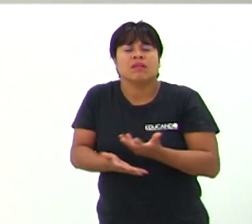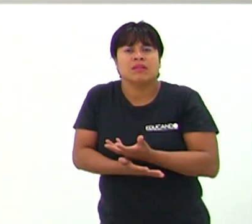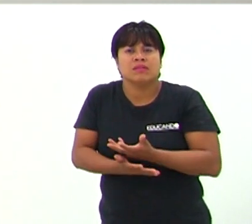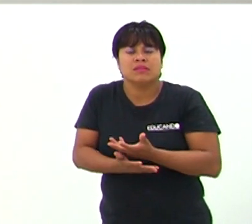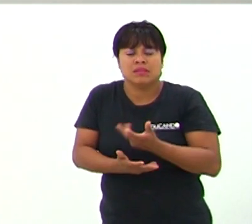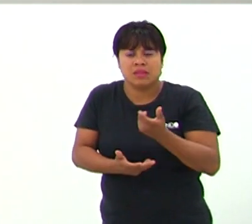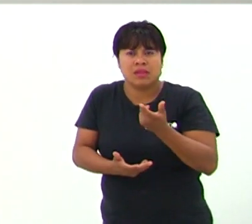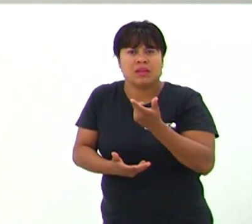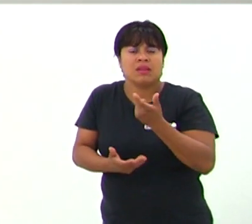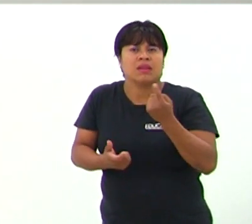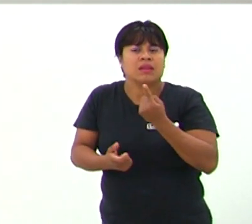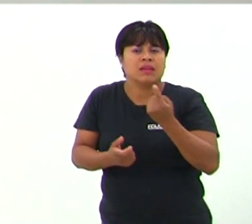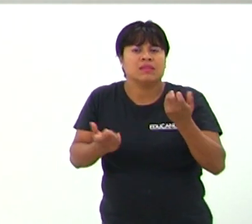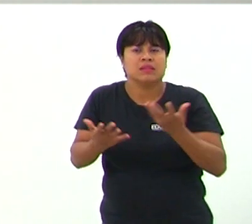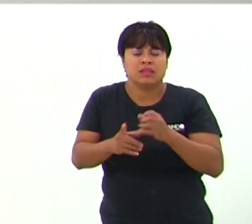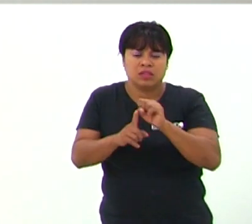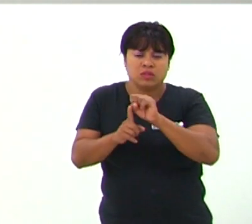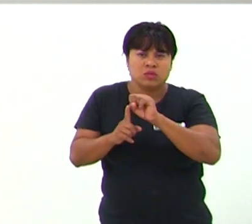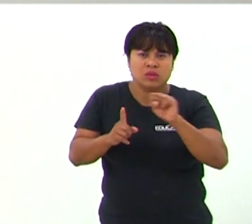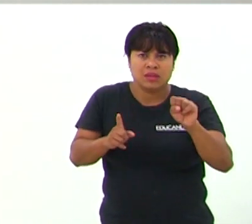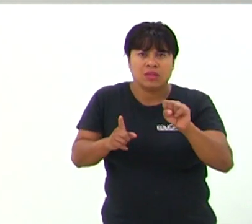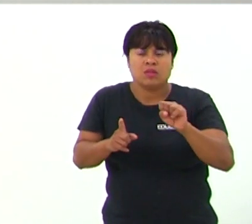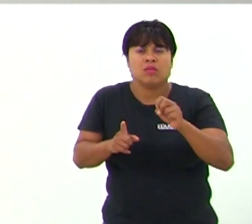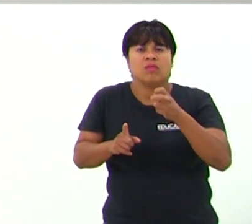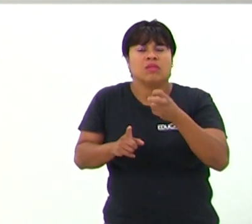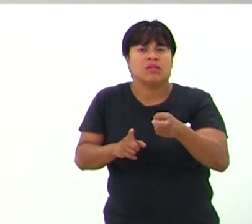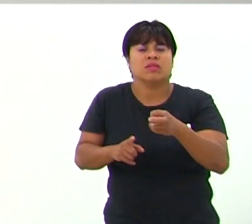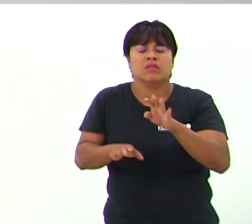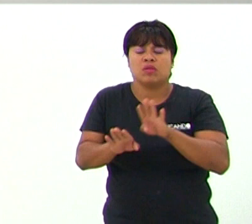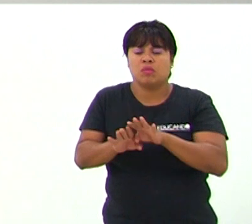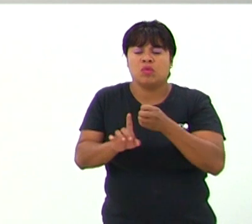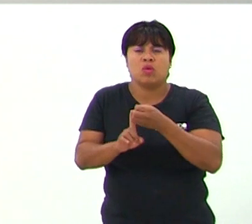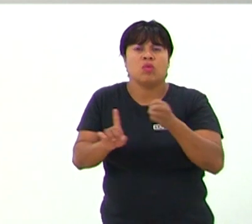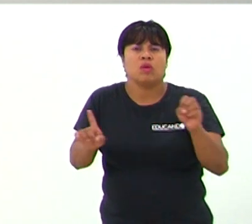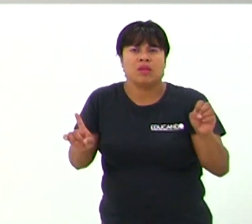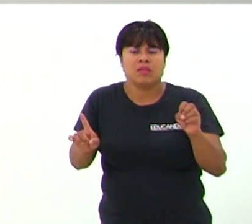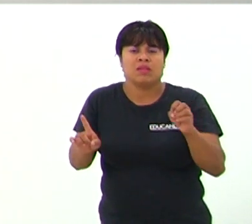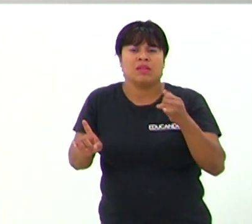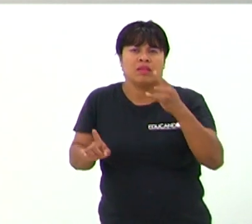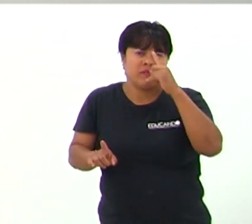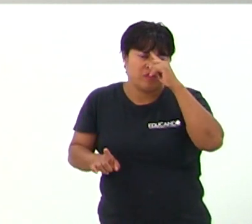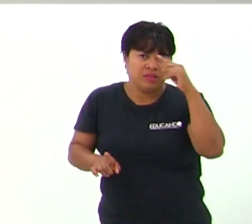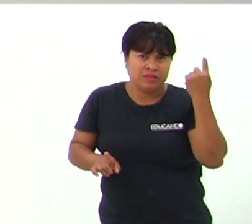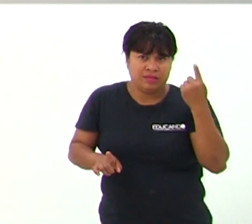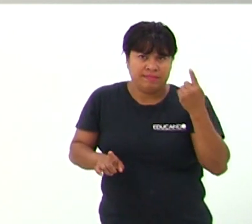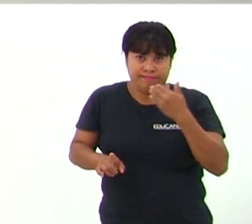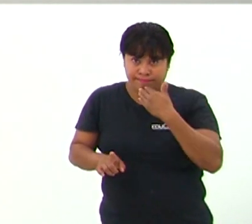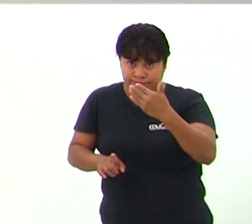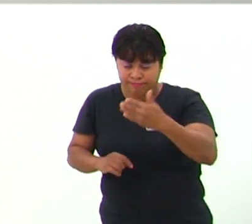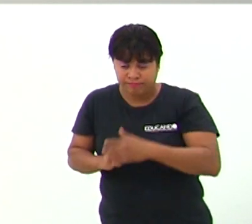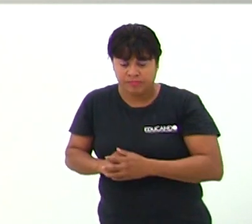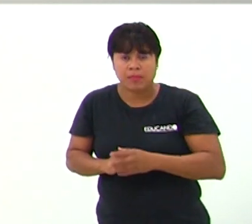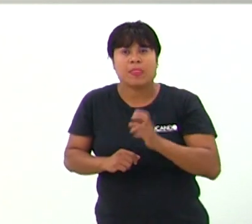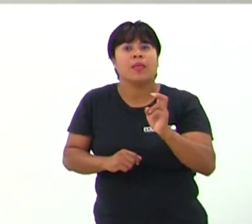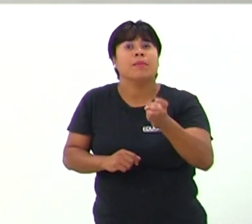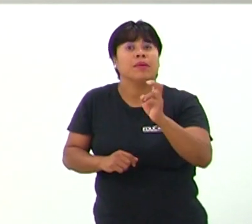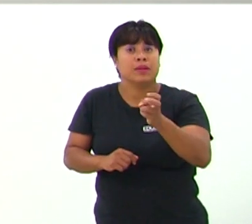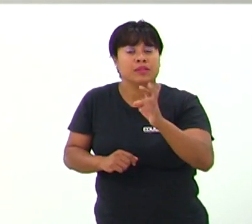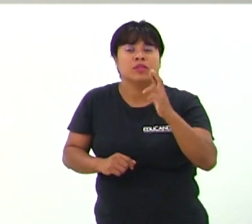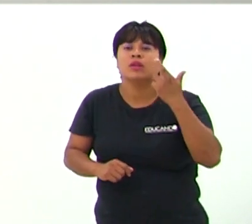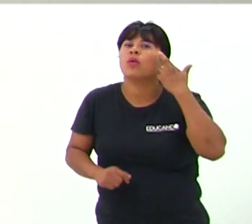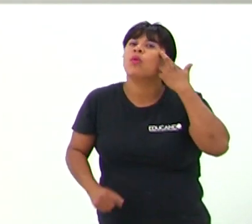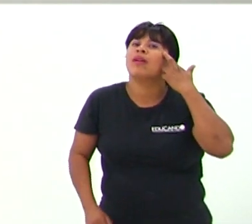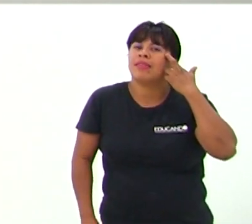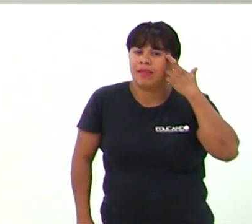está realizando el sujeto de forma coherente y sencilla. ¿Bien? Por lo tanto,